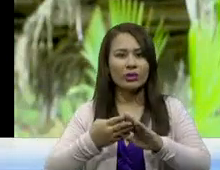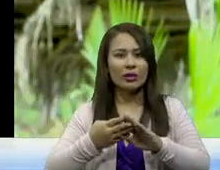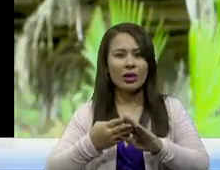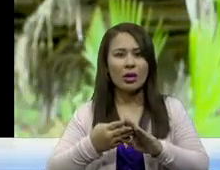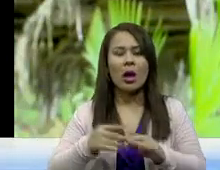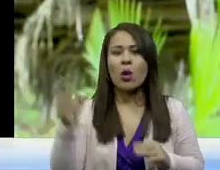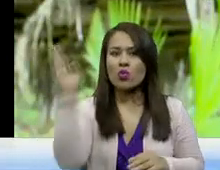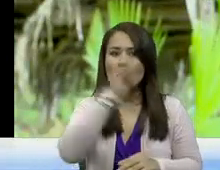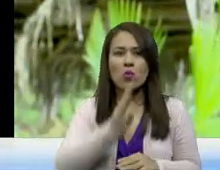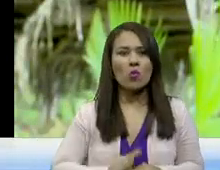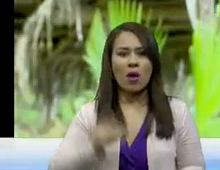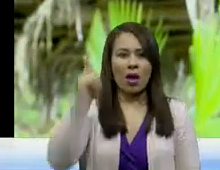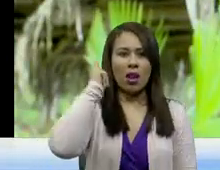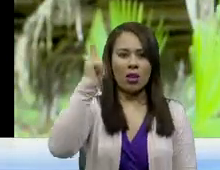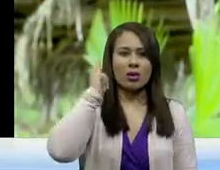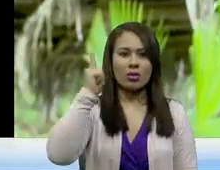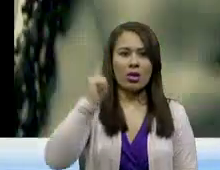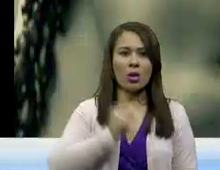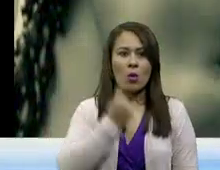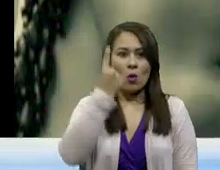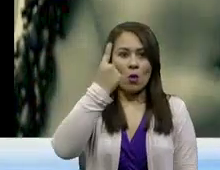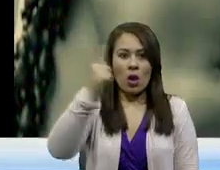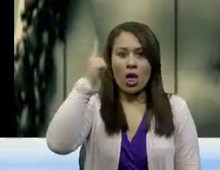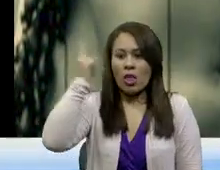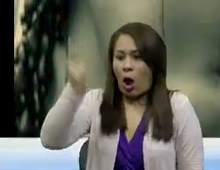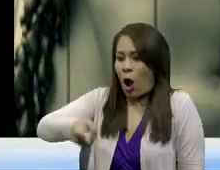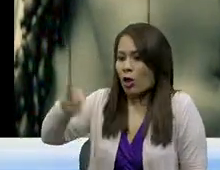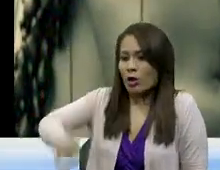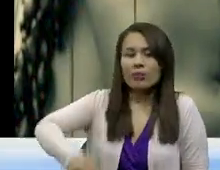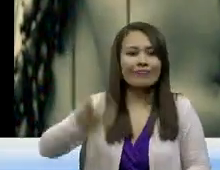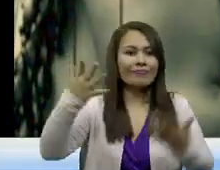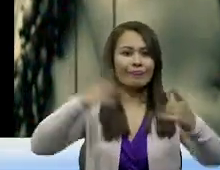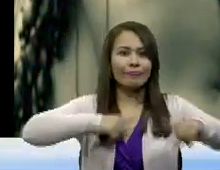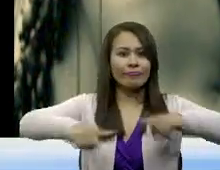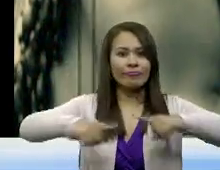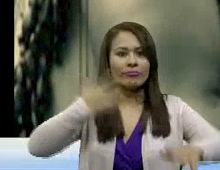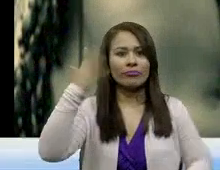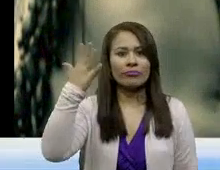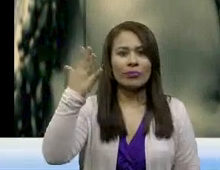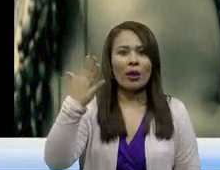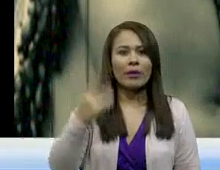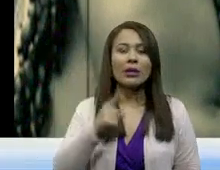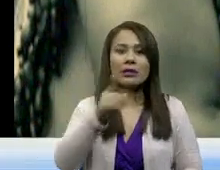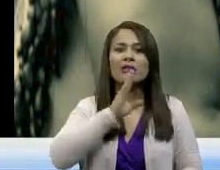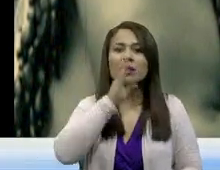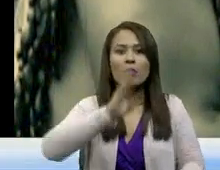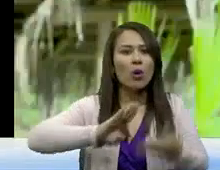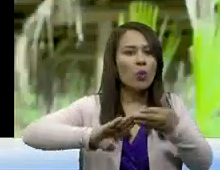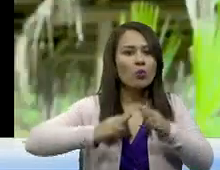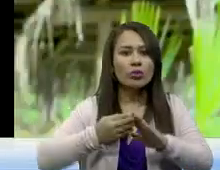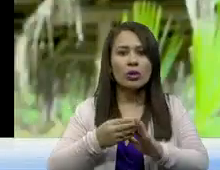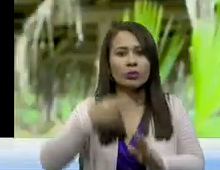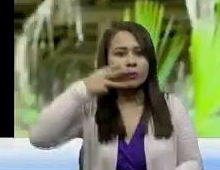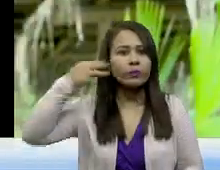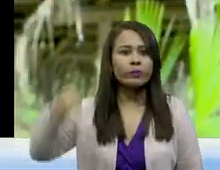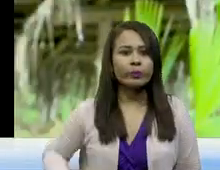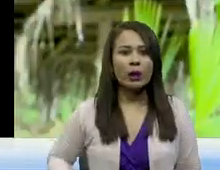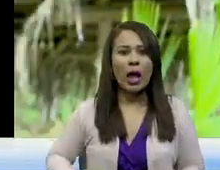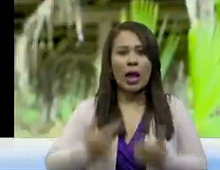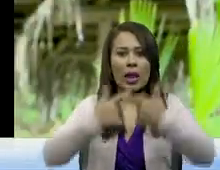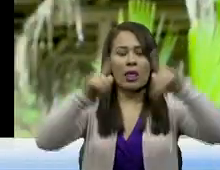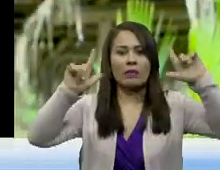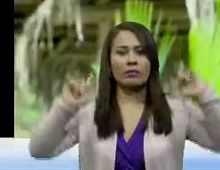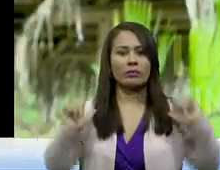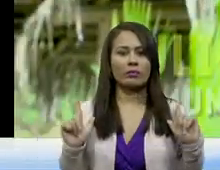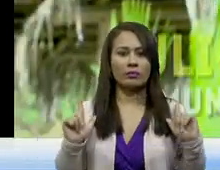un líder, un cacique que mandaba, quien manda más, porque no existía. Ellos Shuar nunca jamás tuvieron líder. El que